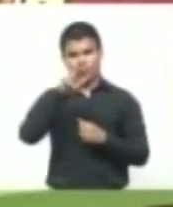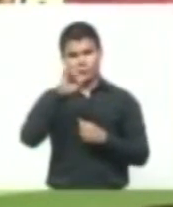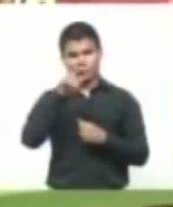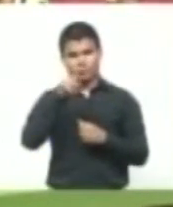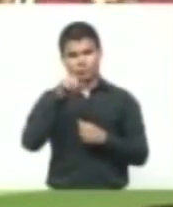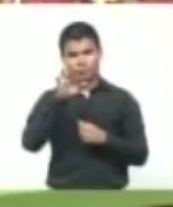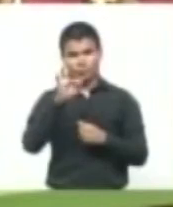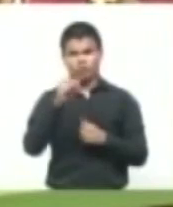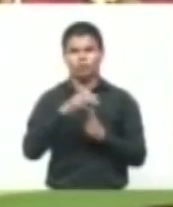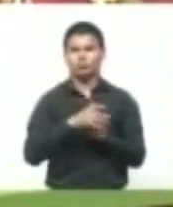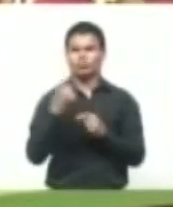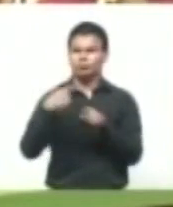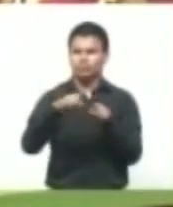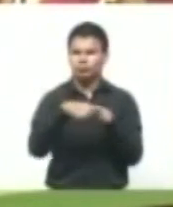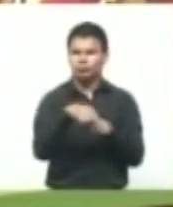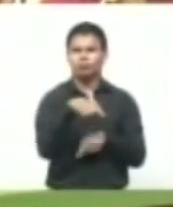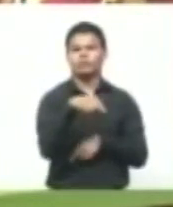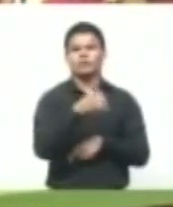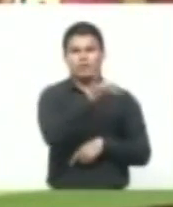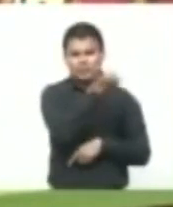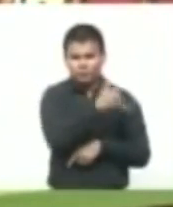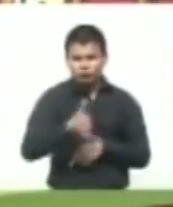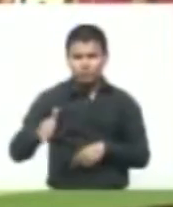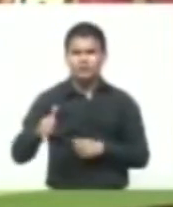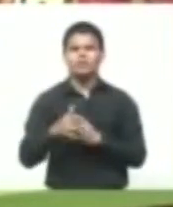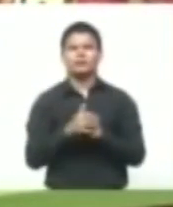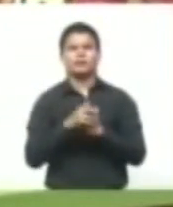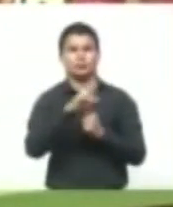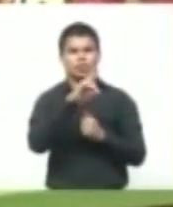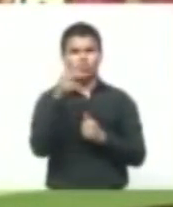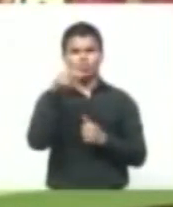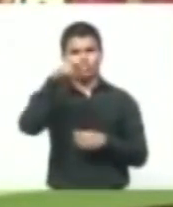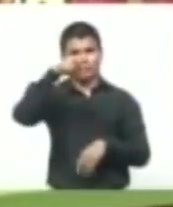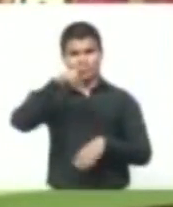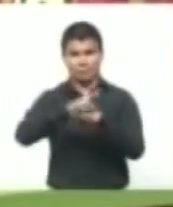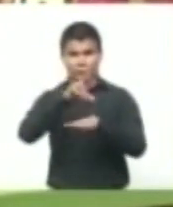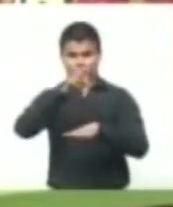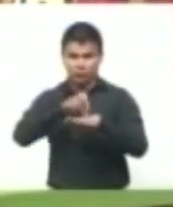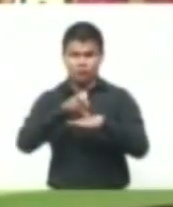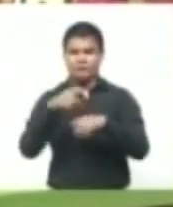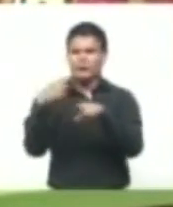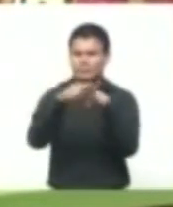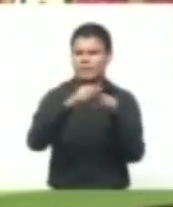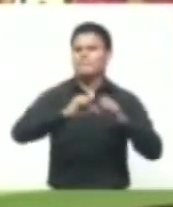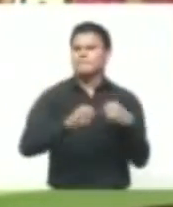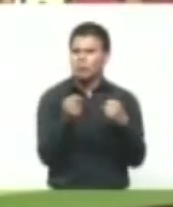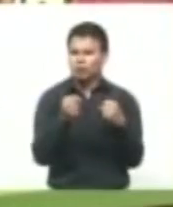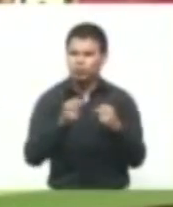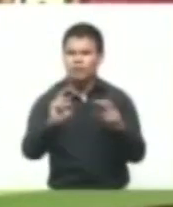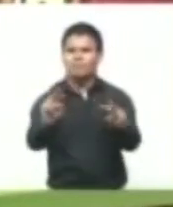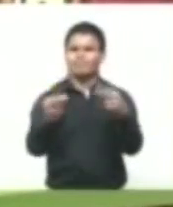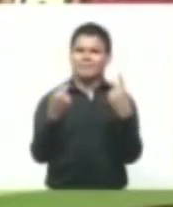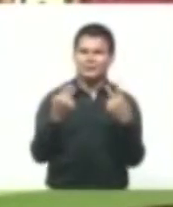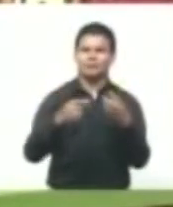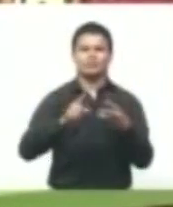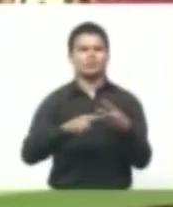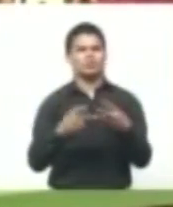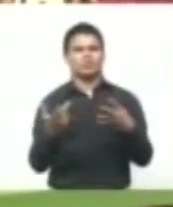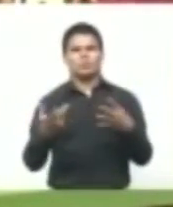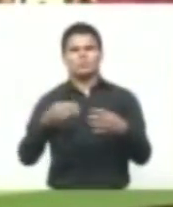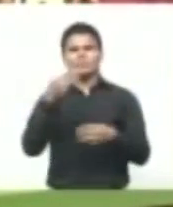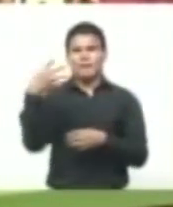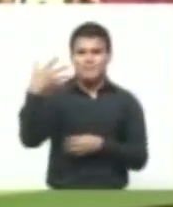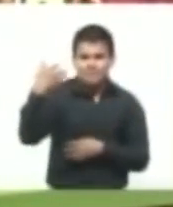desde Usiacurí, Sandra Flores desde República Dominicana, José Galeano desde Bogotá y Jesús Rico desde